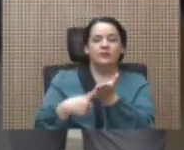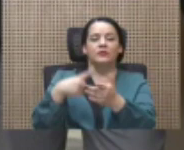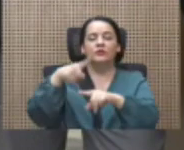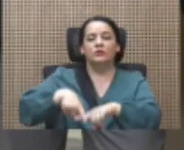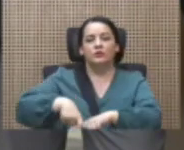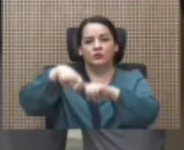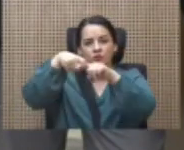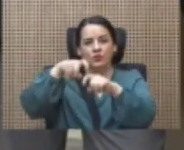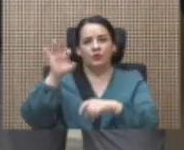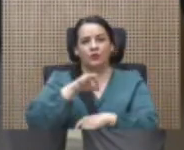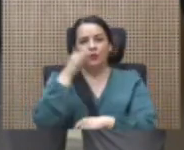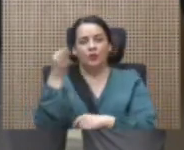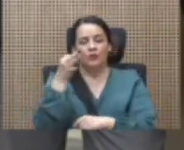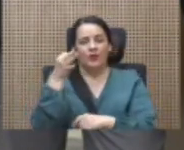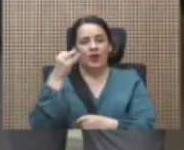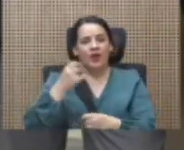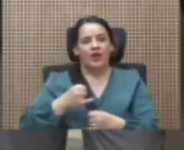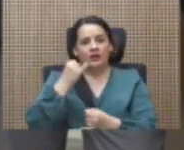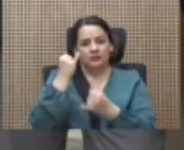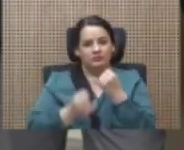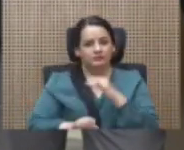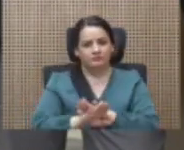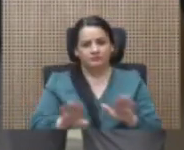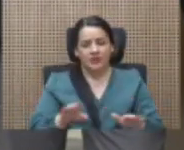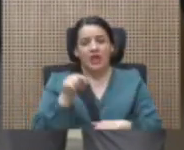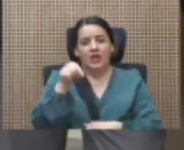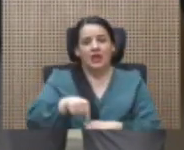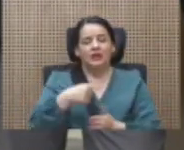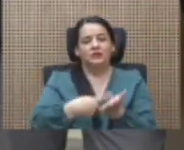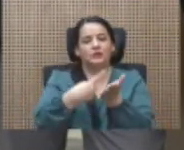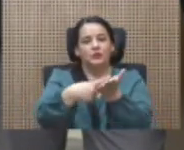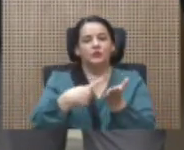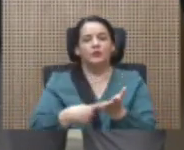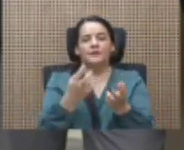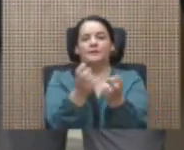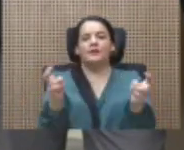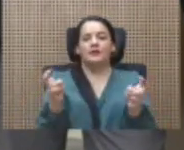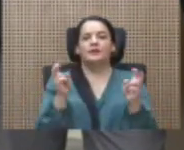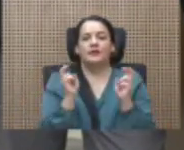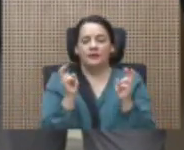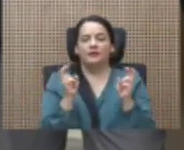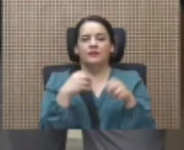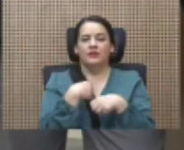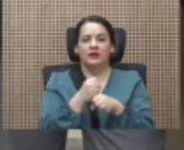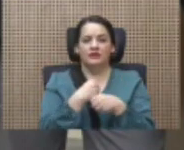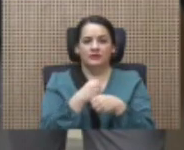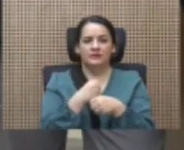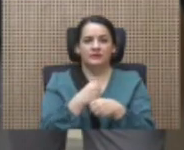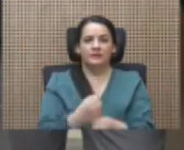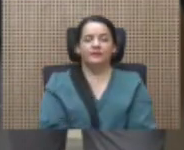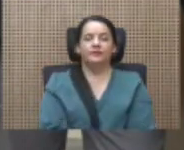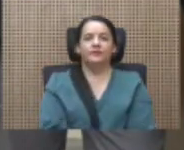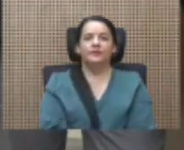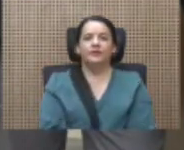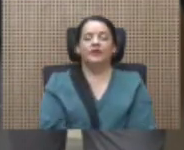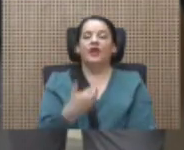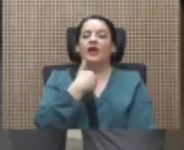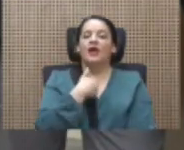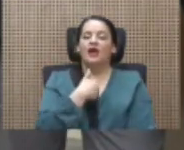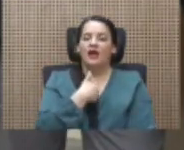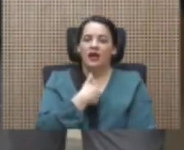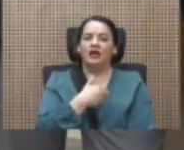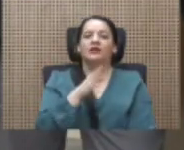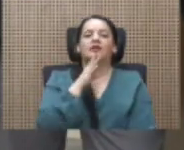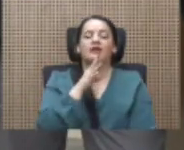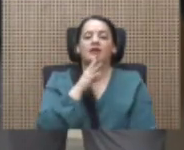tal vez de manera abrupta la discusión que este plenario estaba dando hay que hablar de pactos